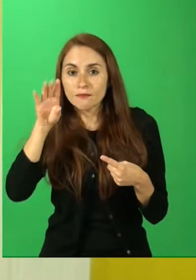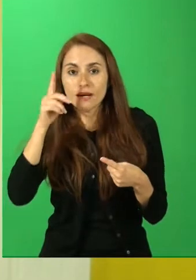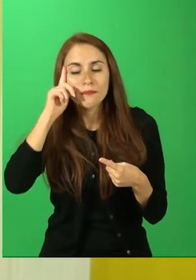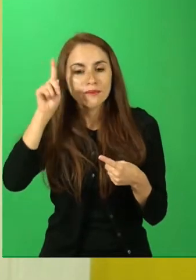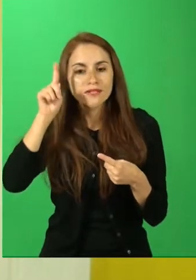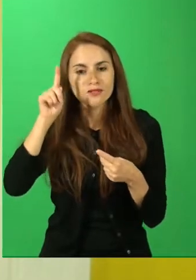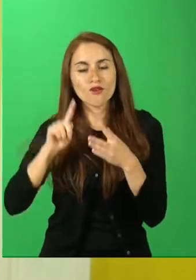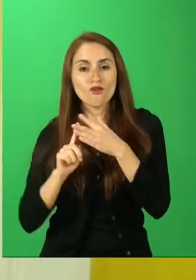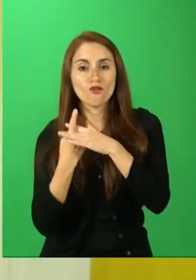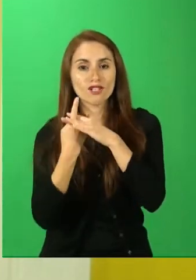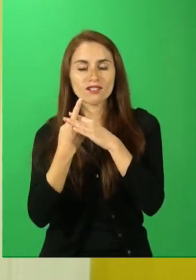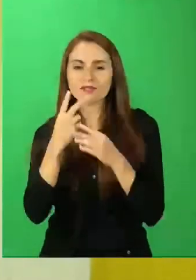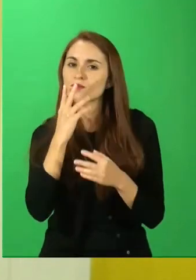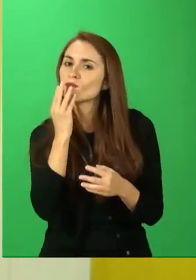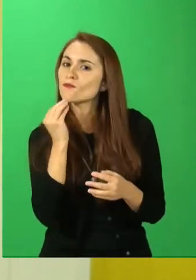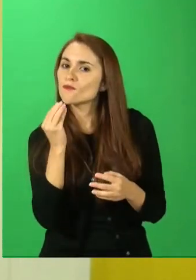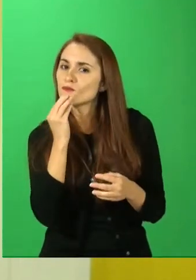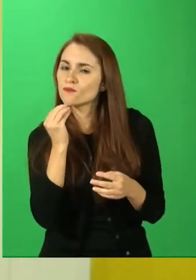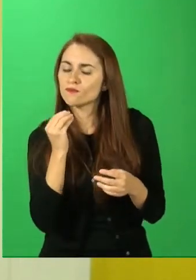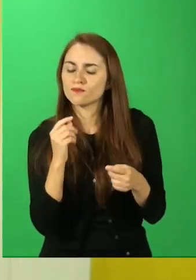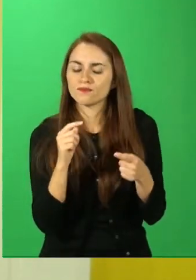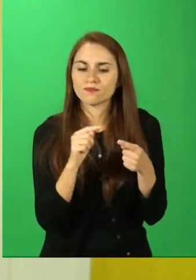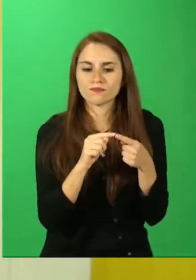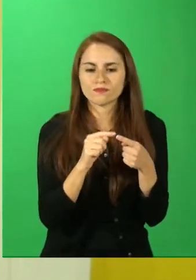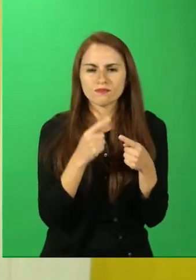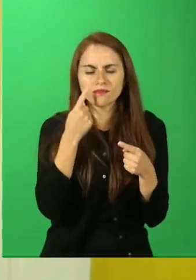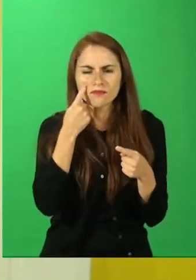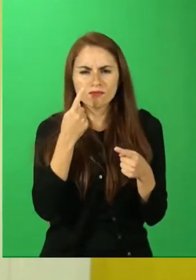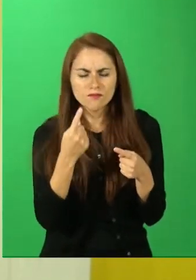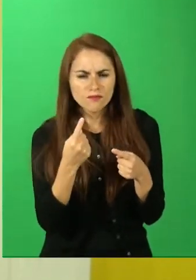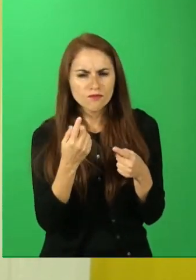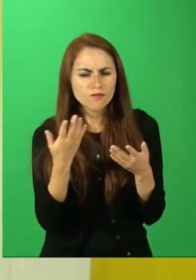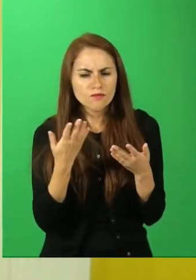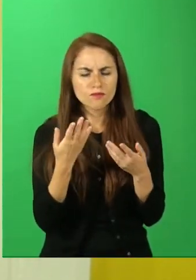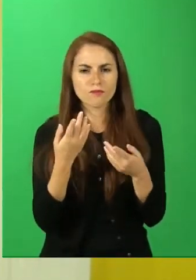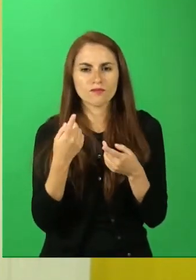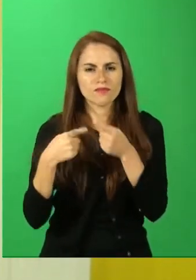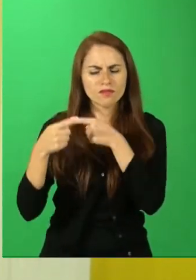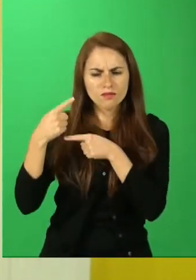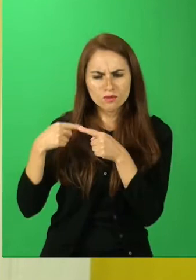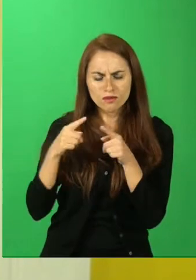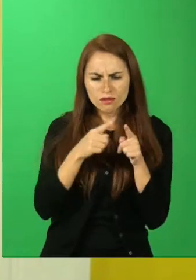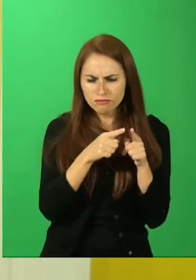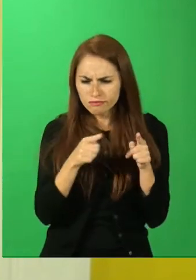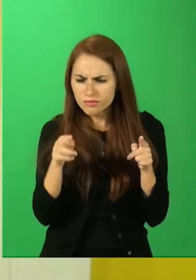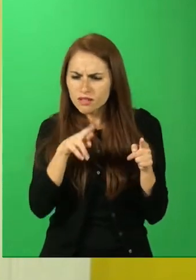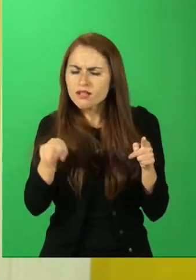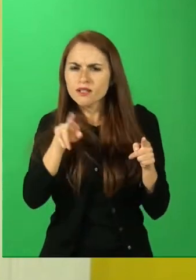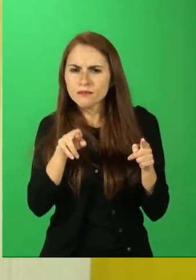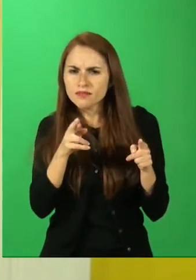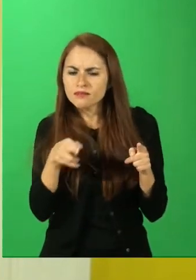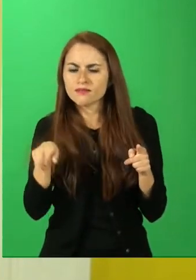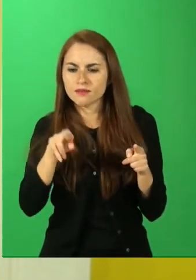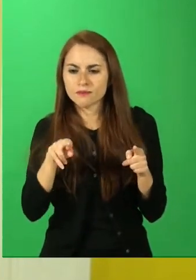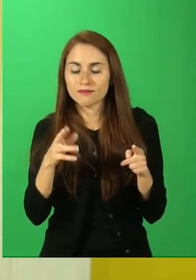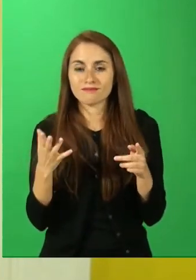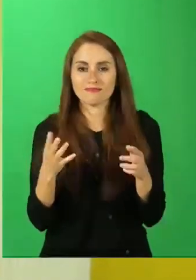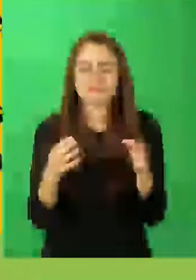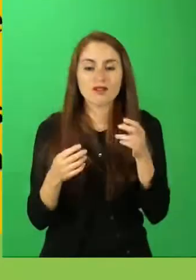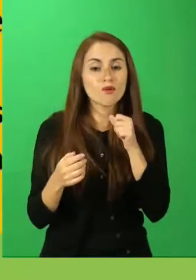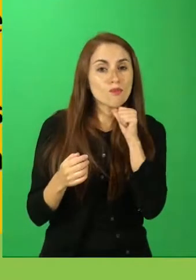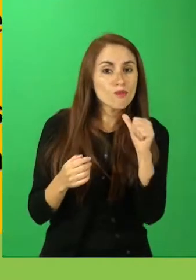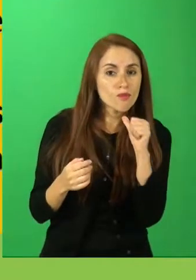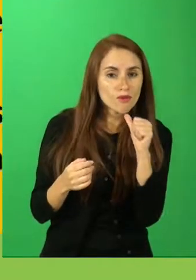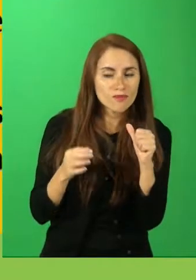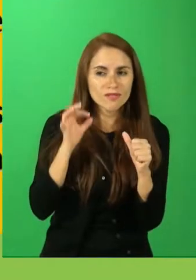que vio en el acontecer histórico un elemento que se repetía: lucha de clases.